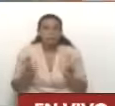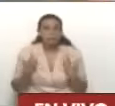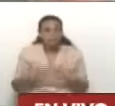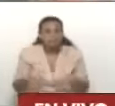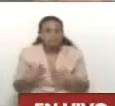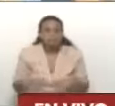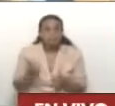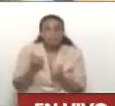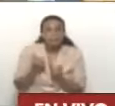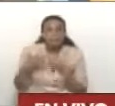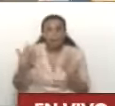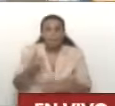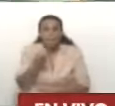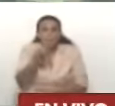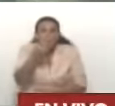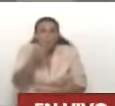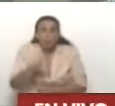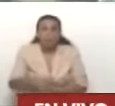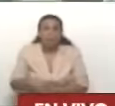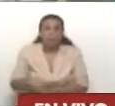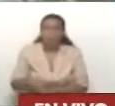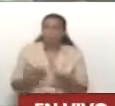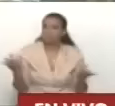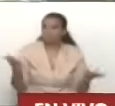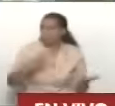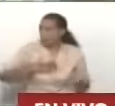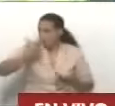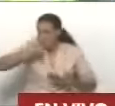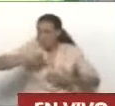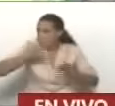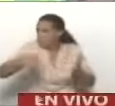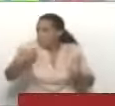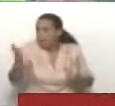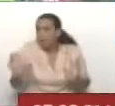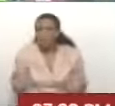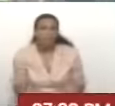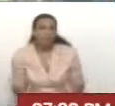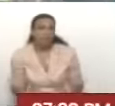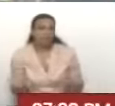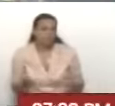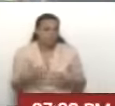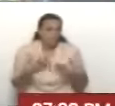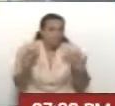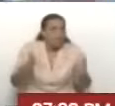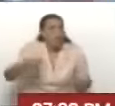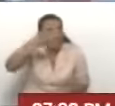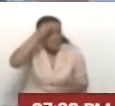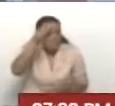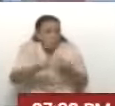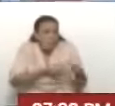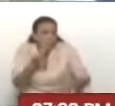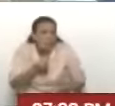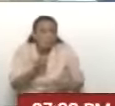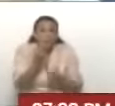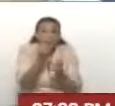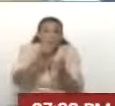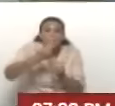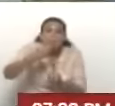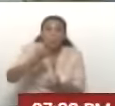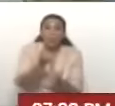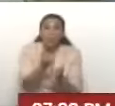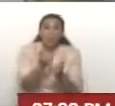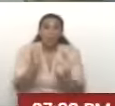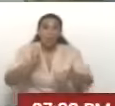Aprendimos. Y nadie nos quita lo bailado, nadie nos va a quitar lo bailado. Aprendimos a hacer las cosas